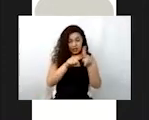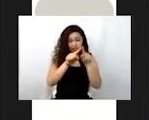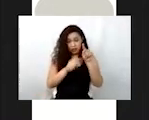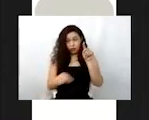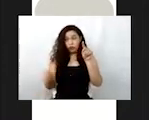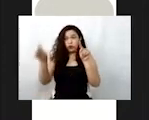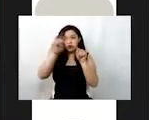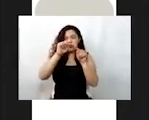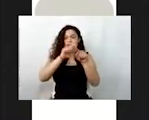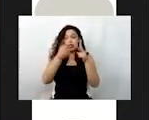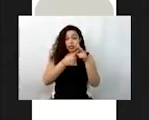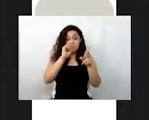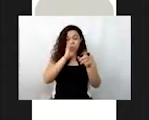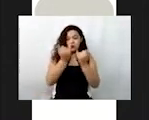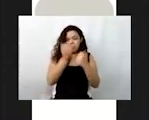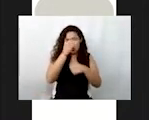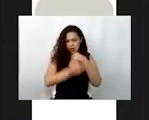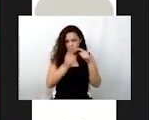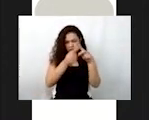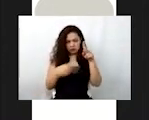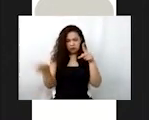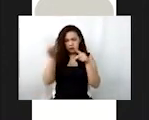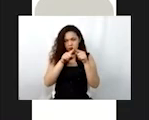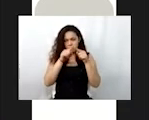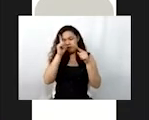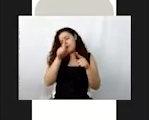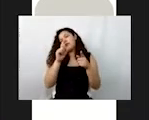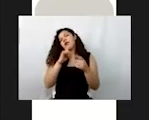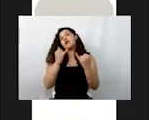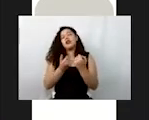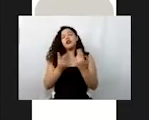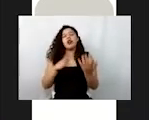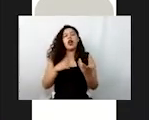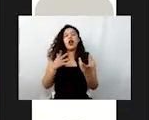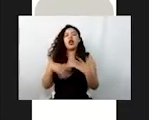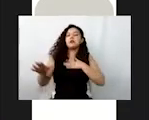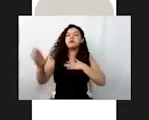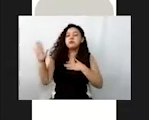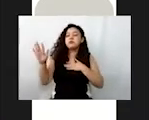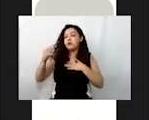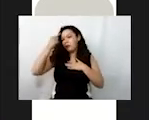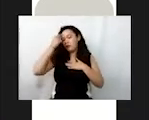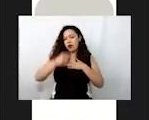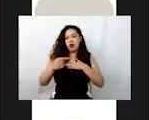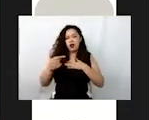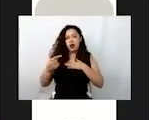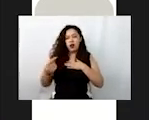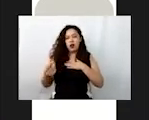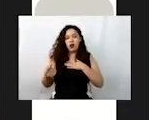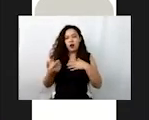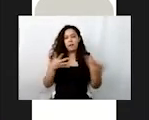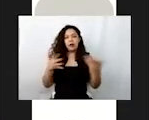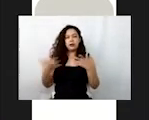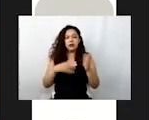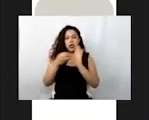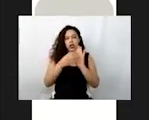de residuos y pues con ello pues asumiendo un compromiso hacia, o al menos una aproximación hacia la